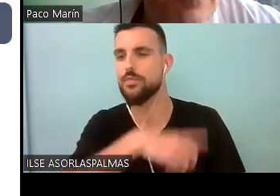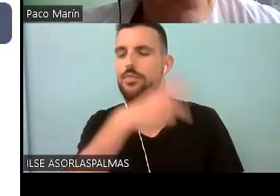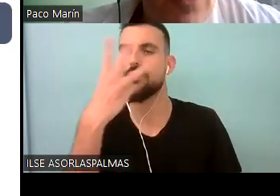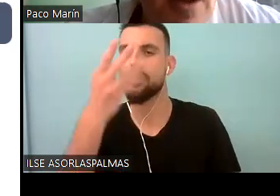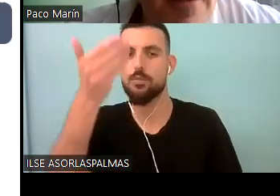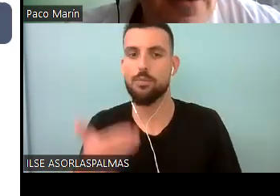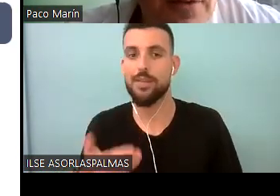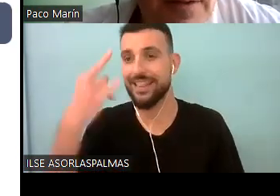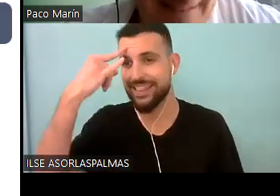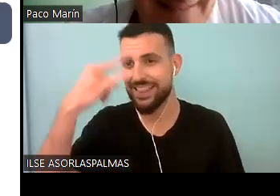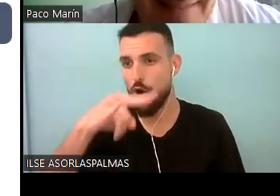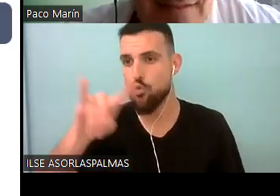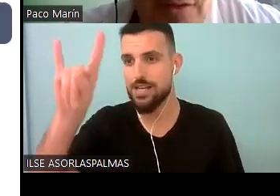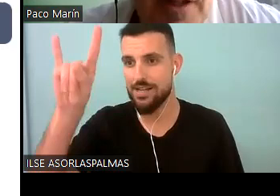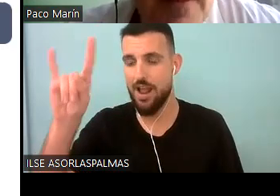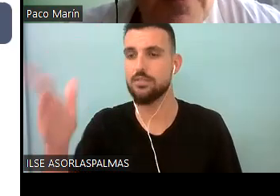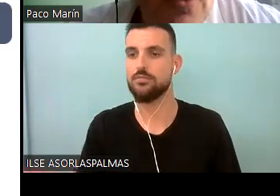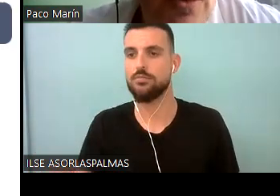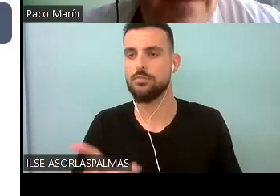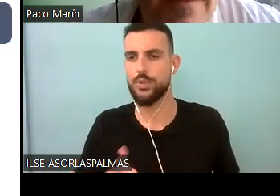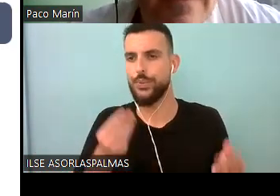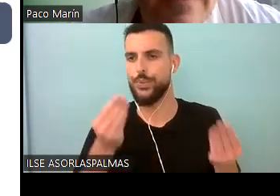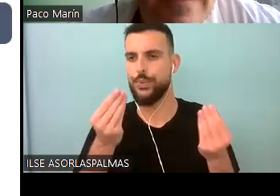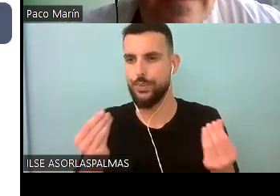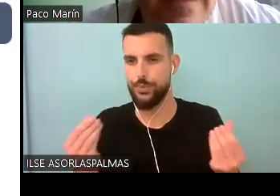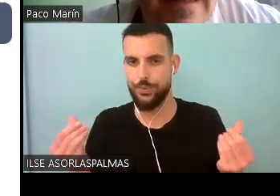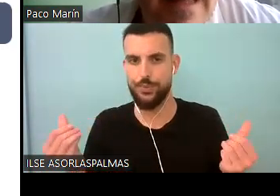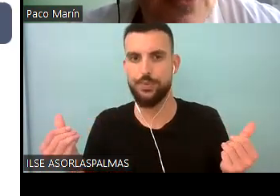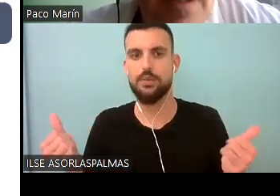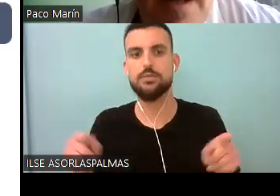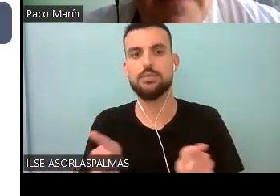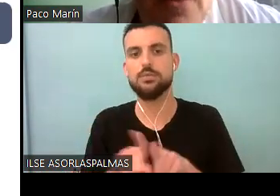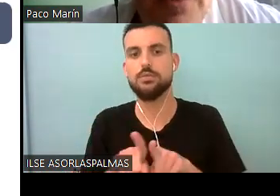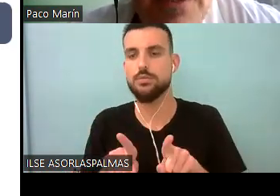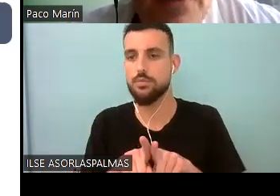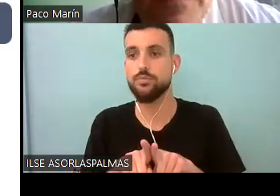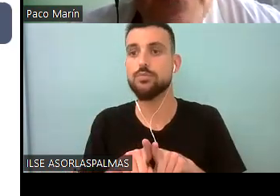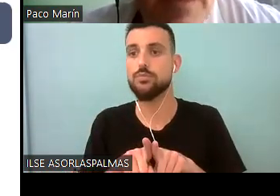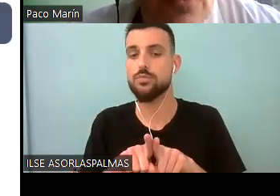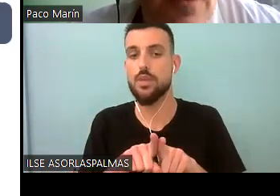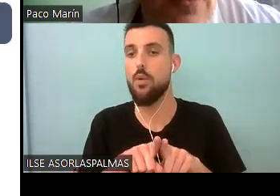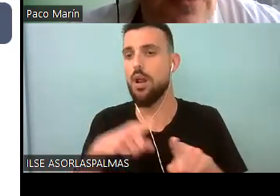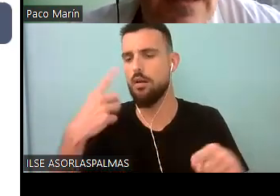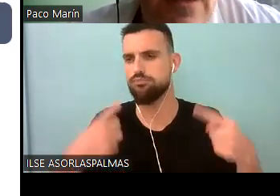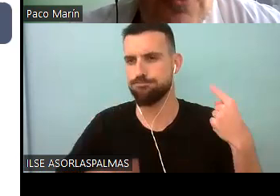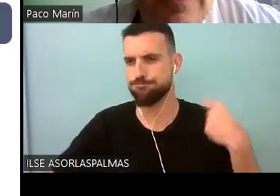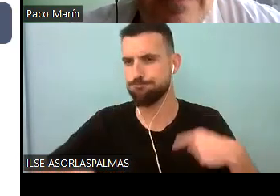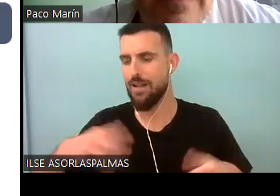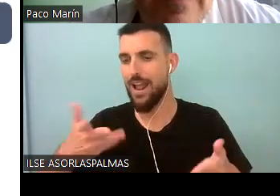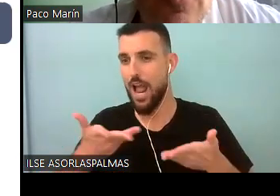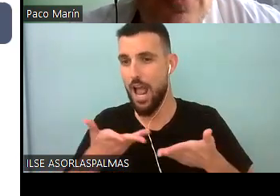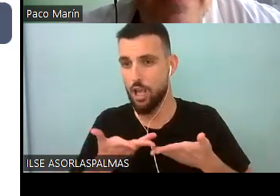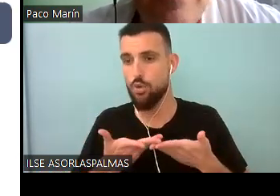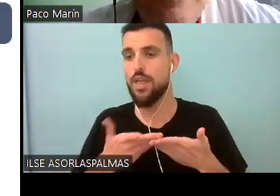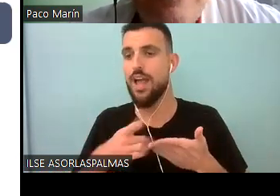la taurina, que es un aminoácido sedante, es un aminoácido precursor del ácido gamma aminobutírico, que es uno de los